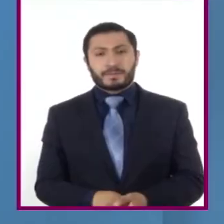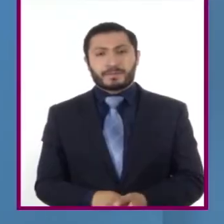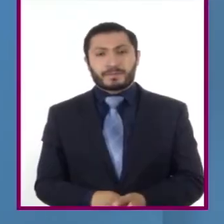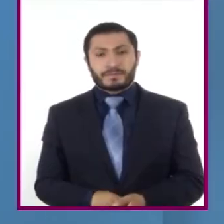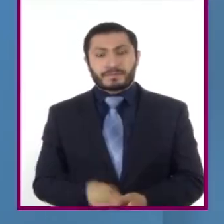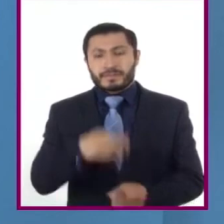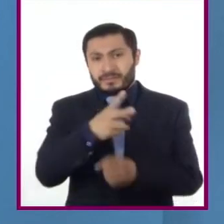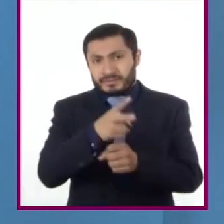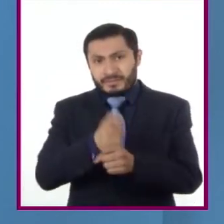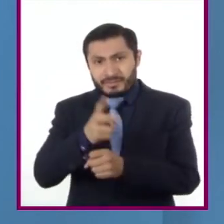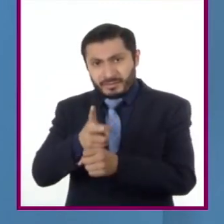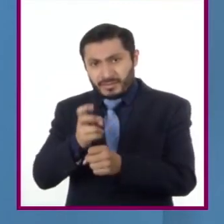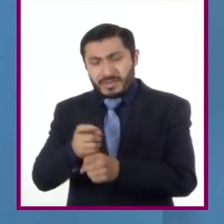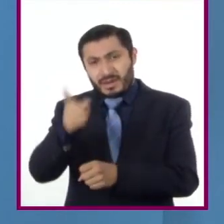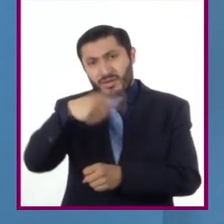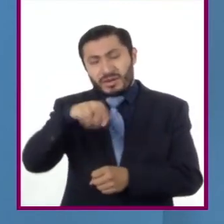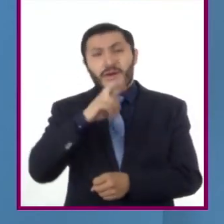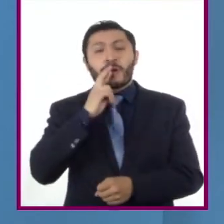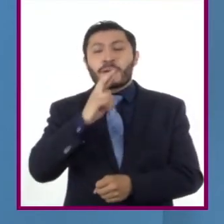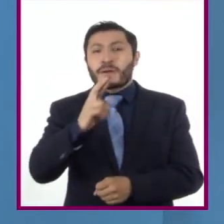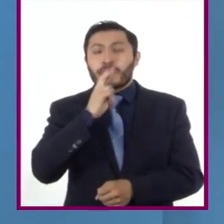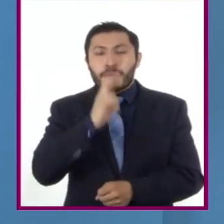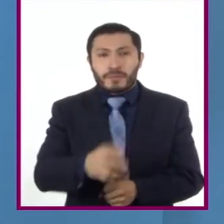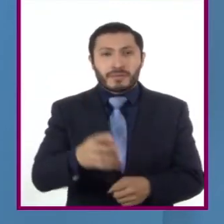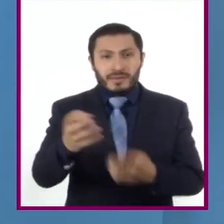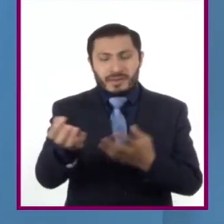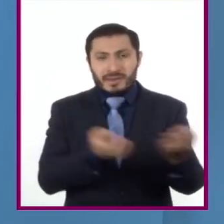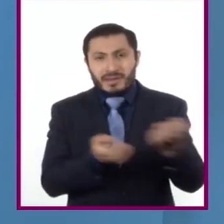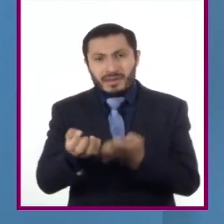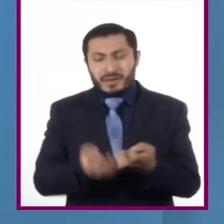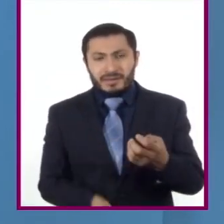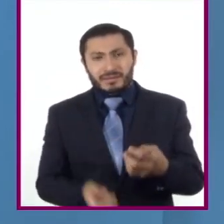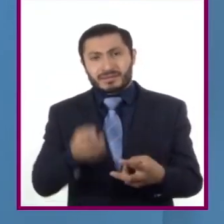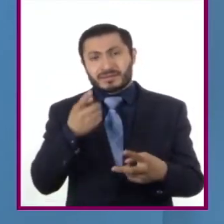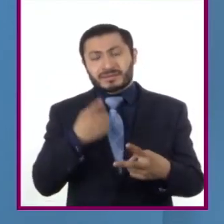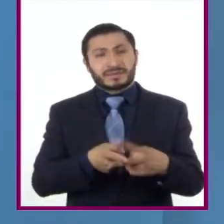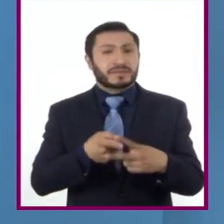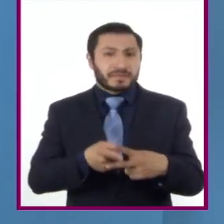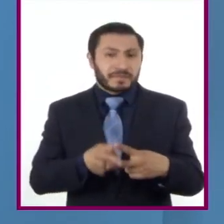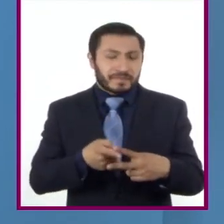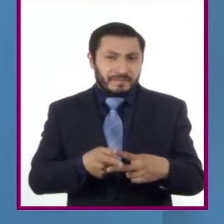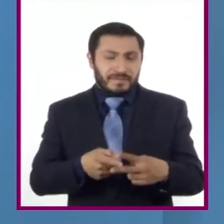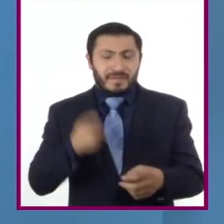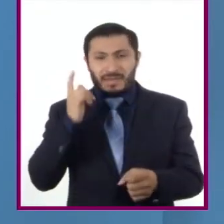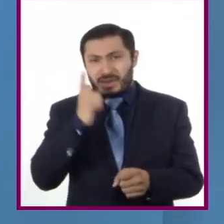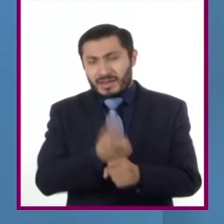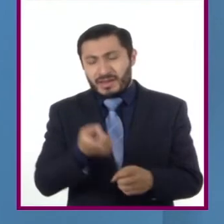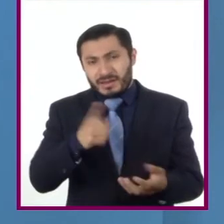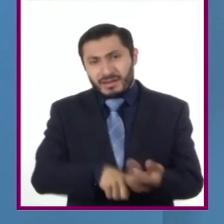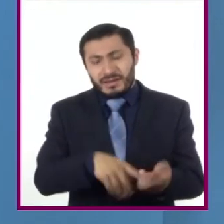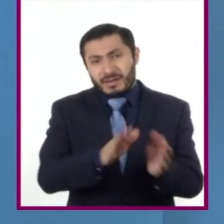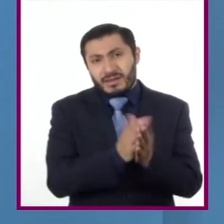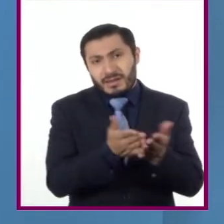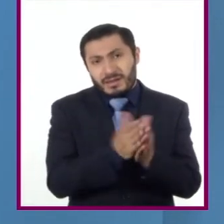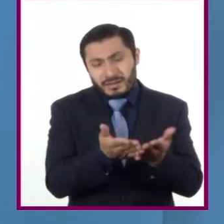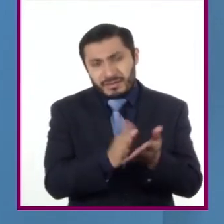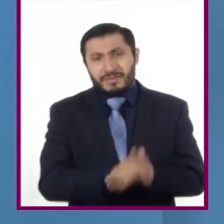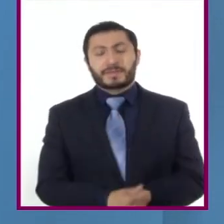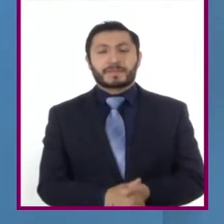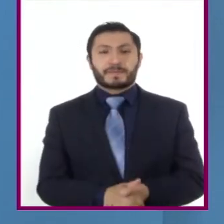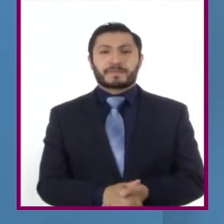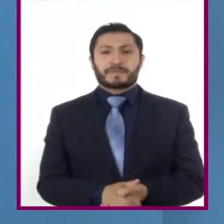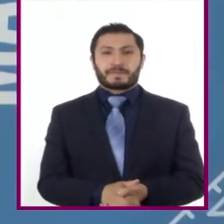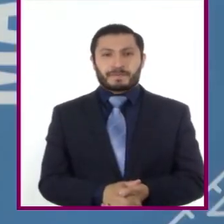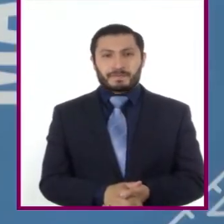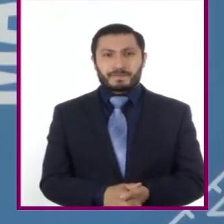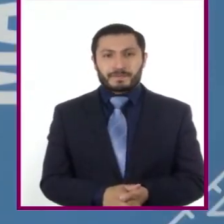Los invito a que resuelvan los ejercicios de proporcionalidad directa e inversa que encontrarán en su libro de texto de